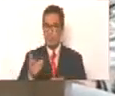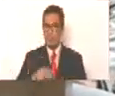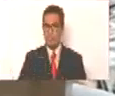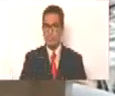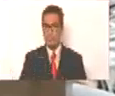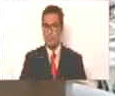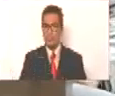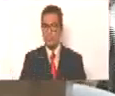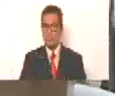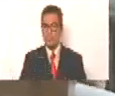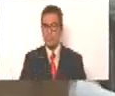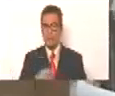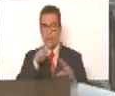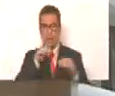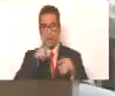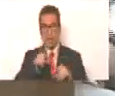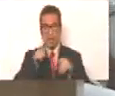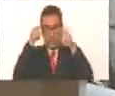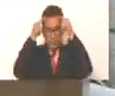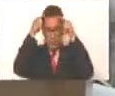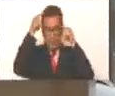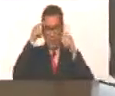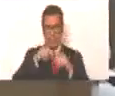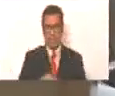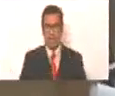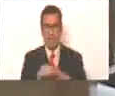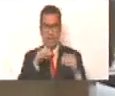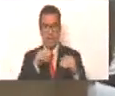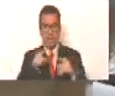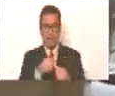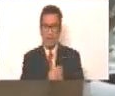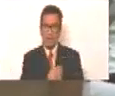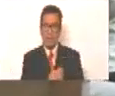Hablar de Hugo Chávez es hablar del amor.